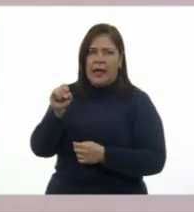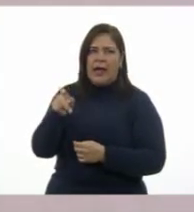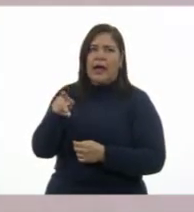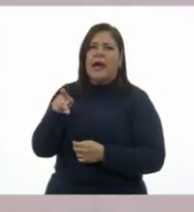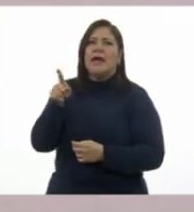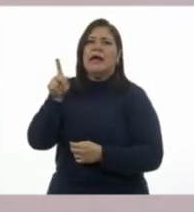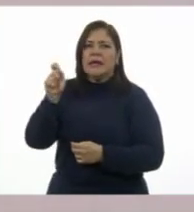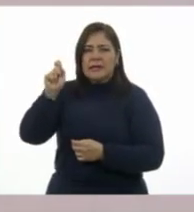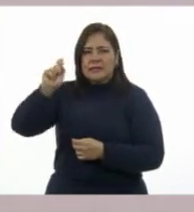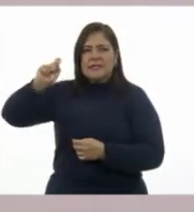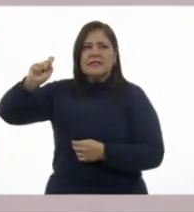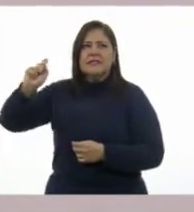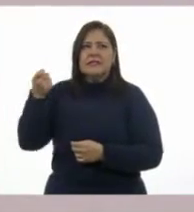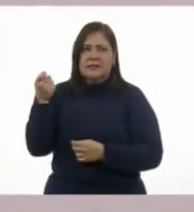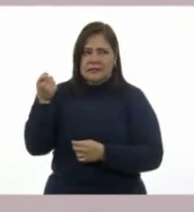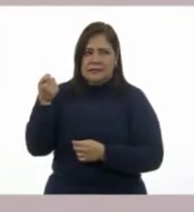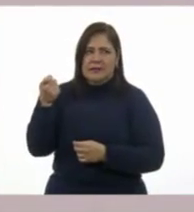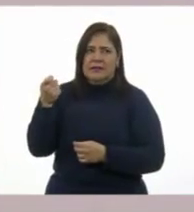up.